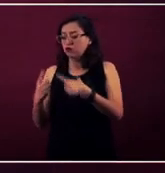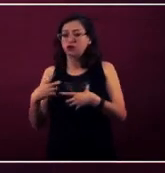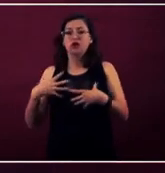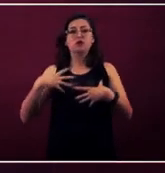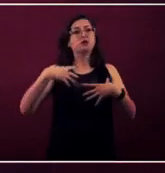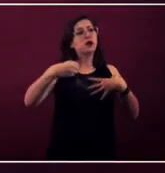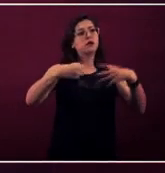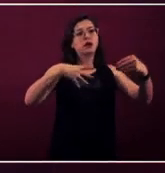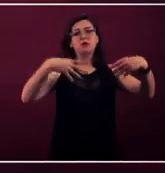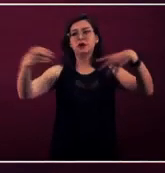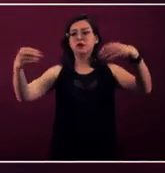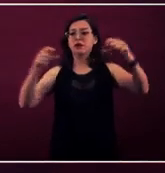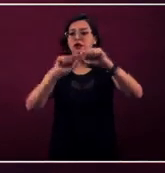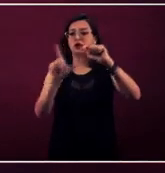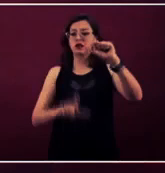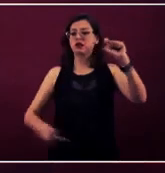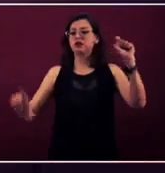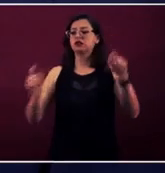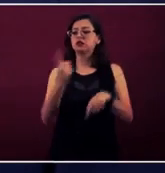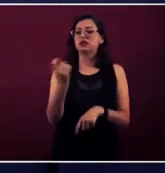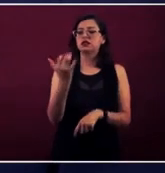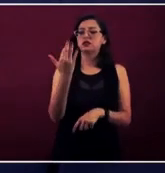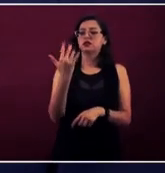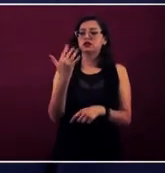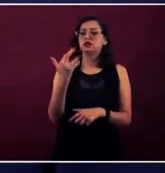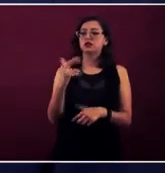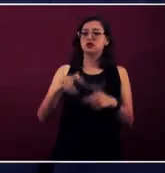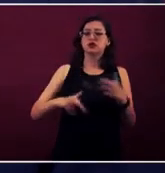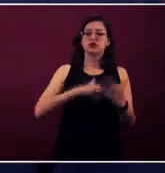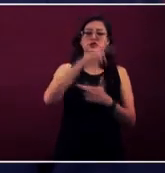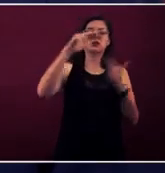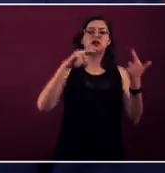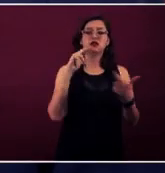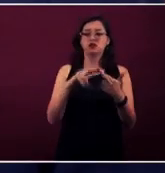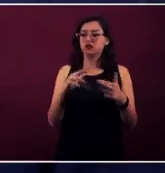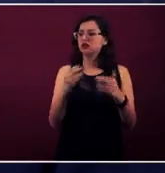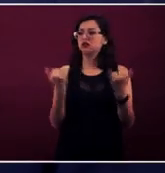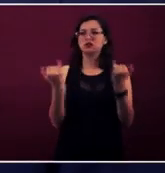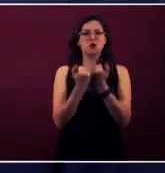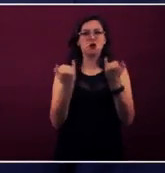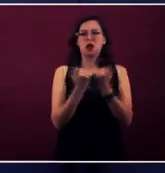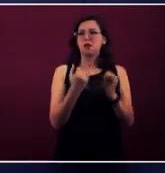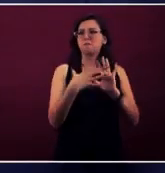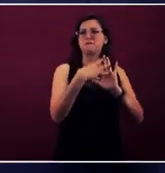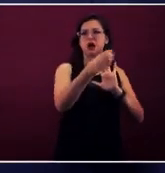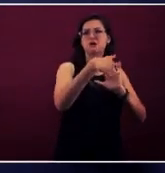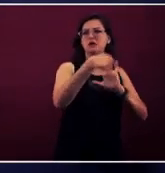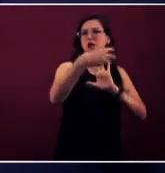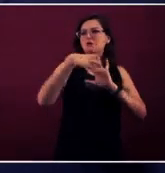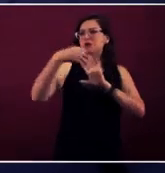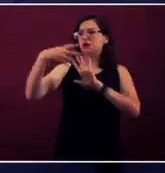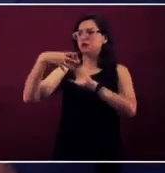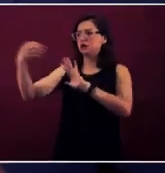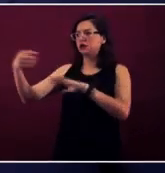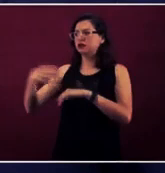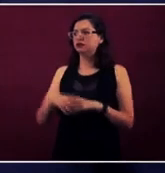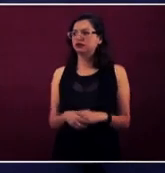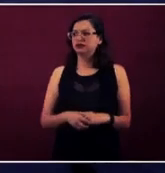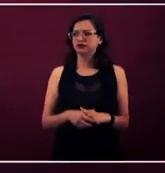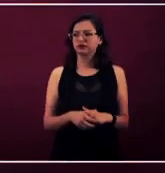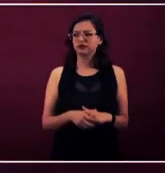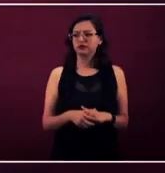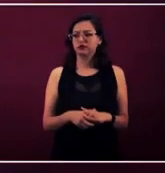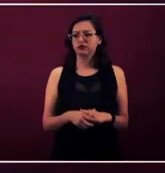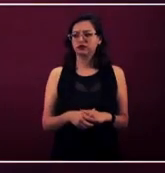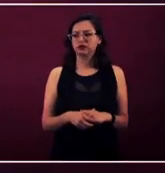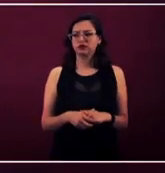150 coordinaciones territoriales. estamos pues